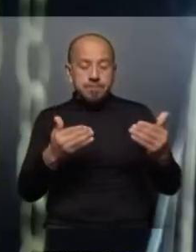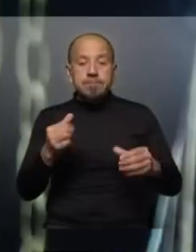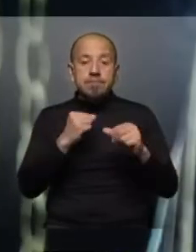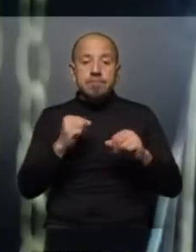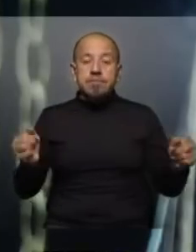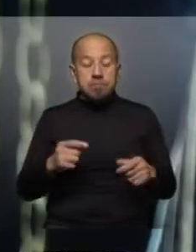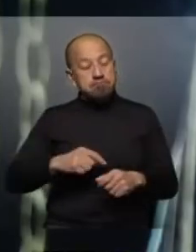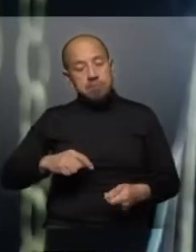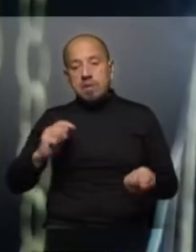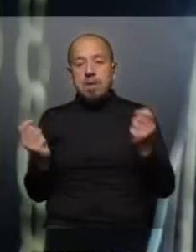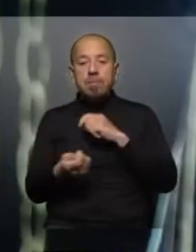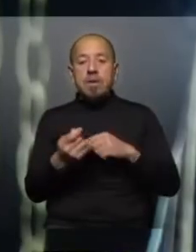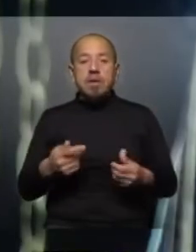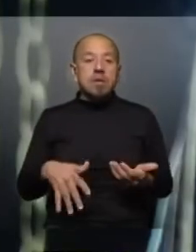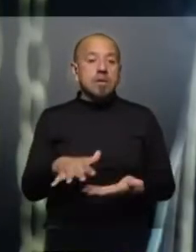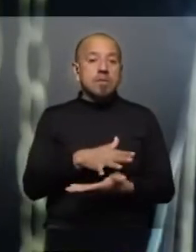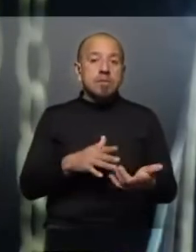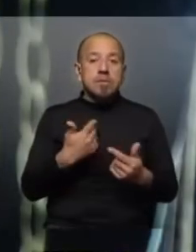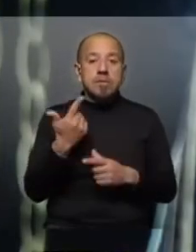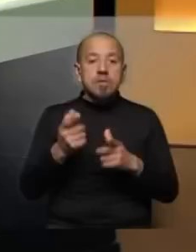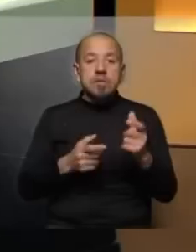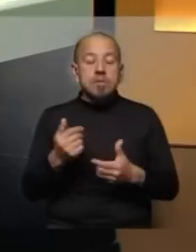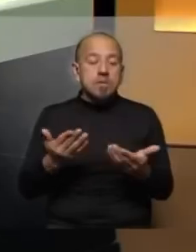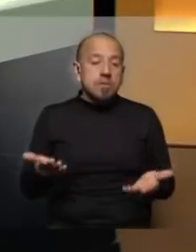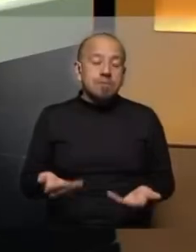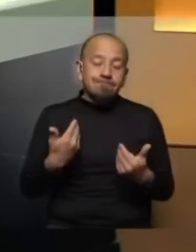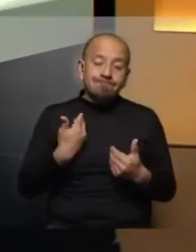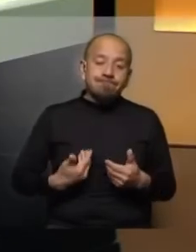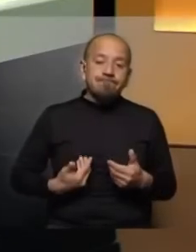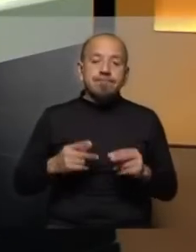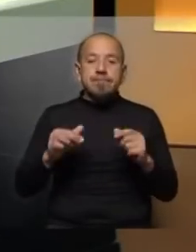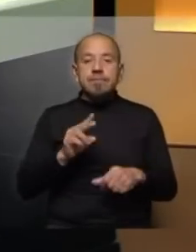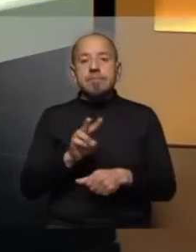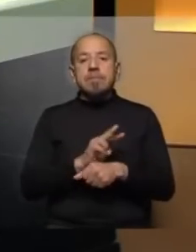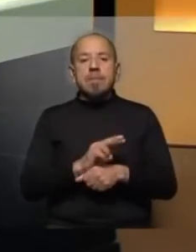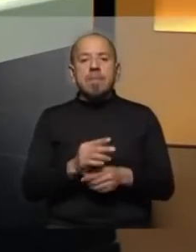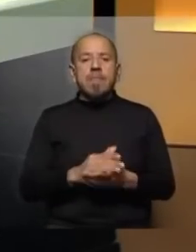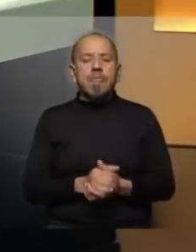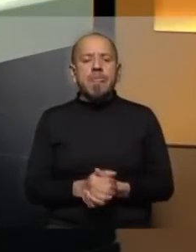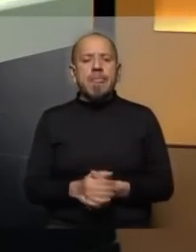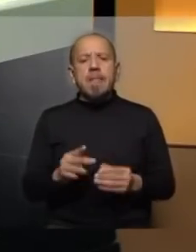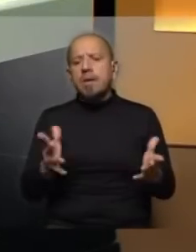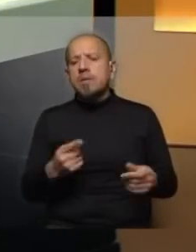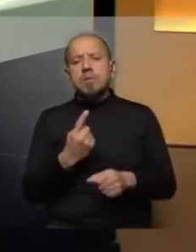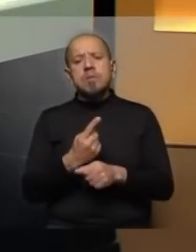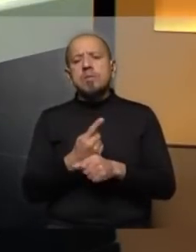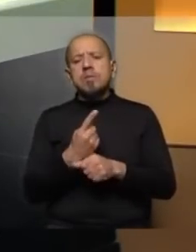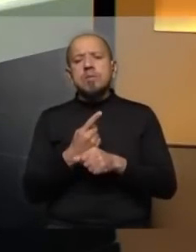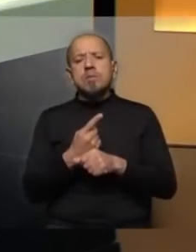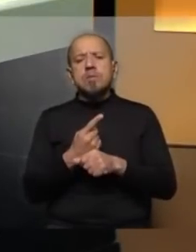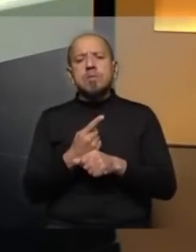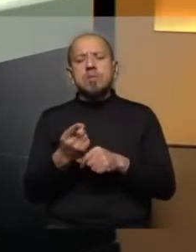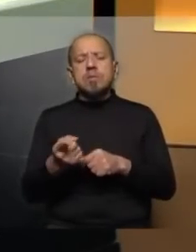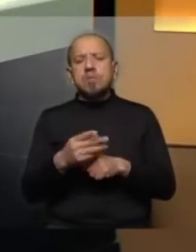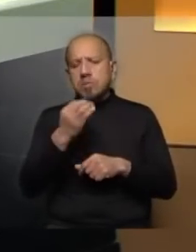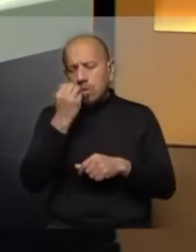revertir esta situación que estamos viviendo los uruguayos y que es absolutamente lamentable en materia de seguridad y cuáles tendrían que ser los principales Pilares de una